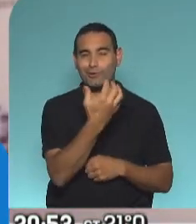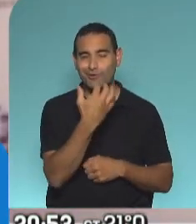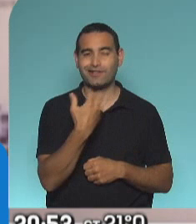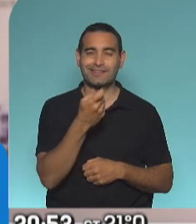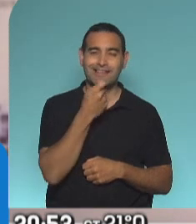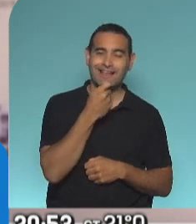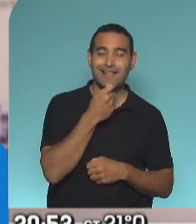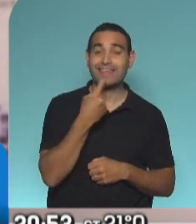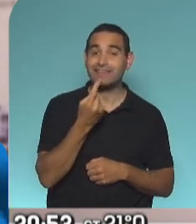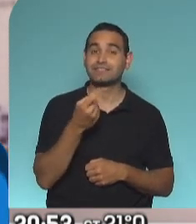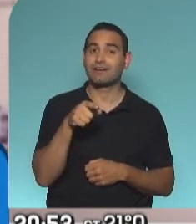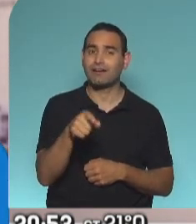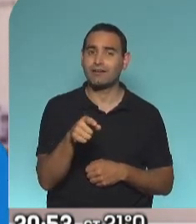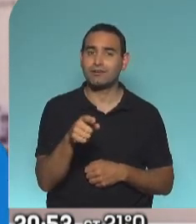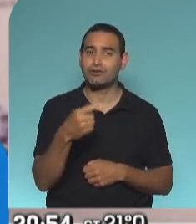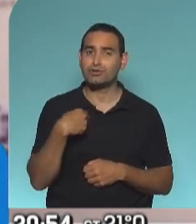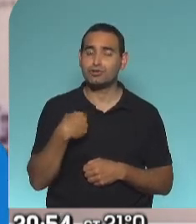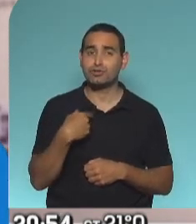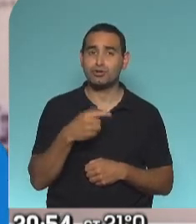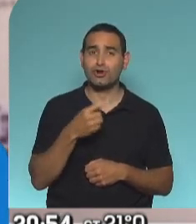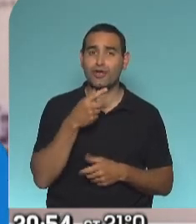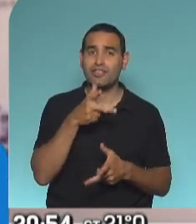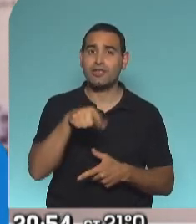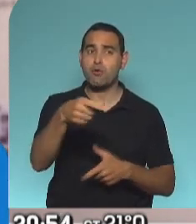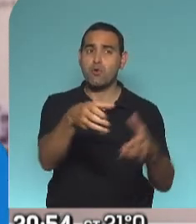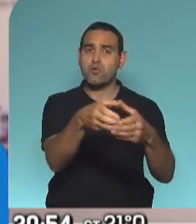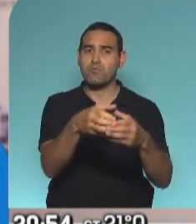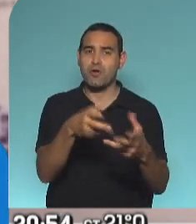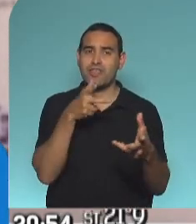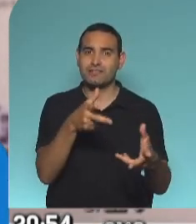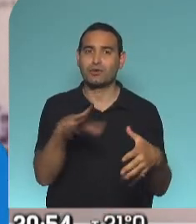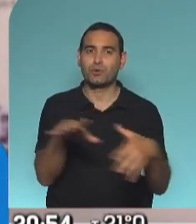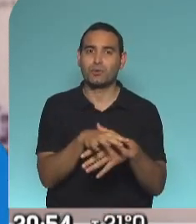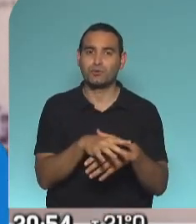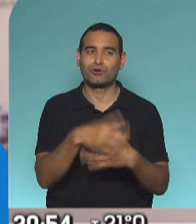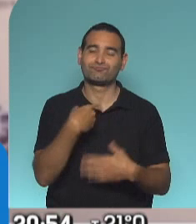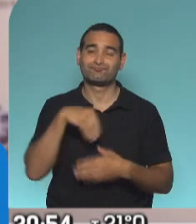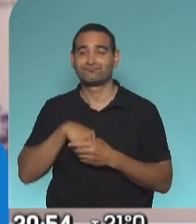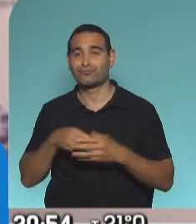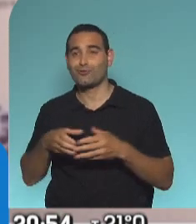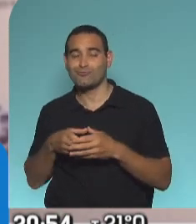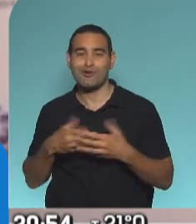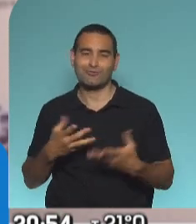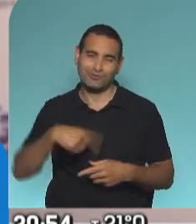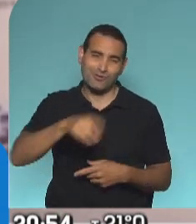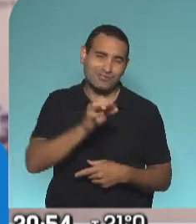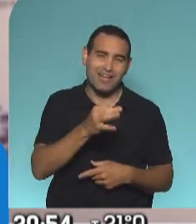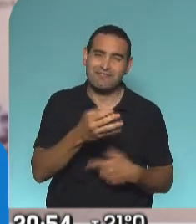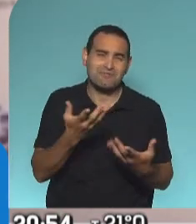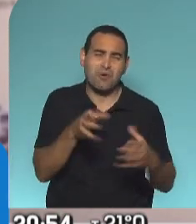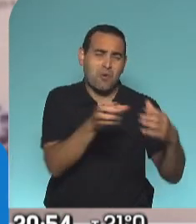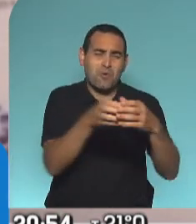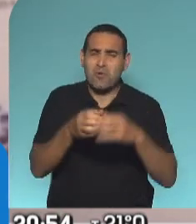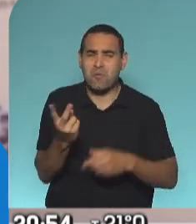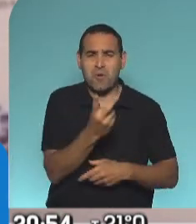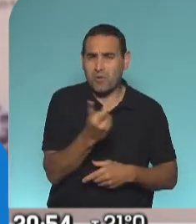prensa, de que había nombrado al otro grupo y me había tocado en este, pero todos sabíamos que cualquiera de los dos grupos